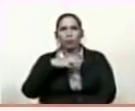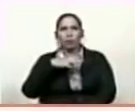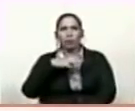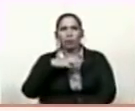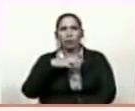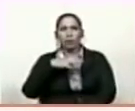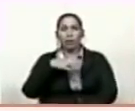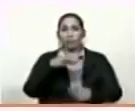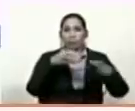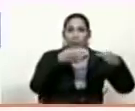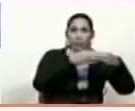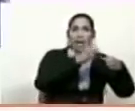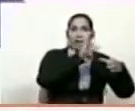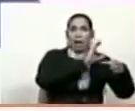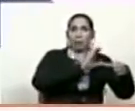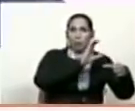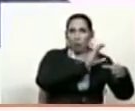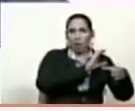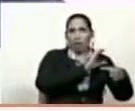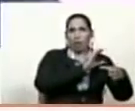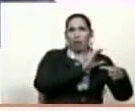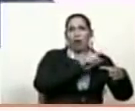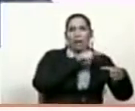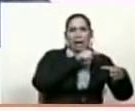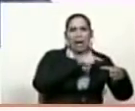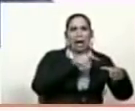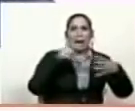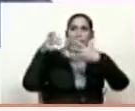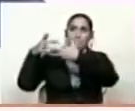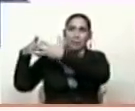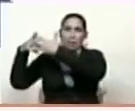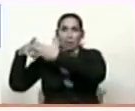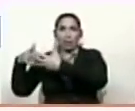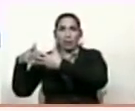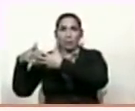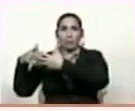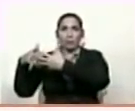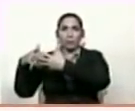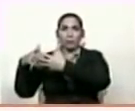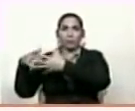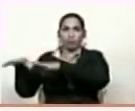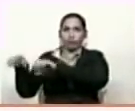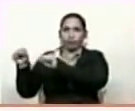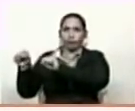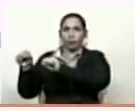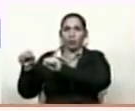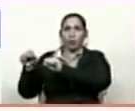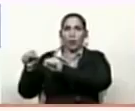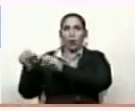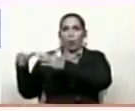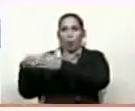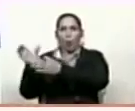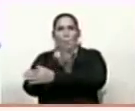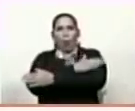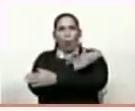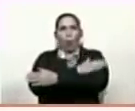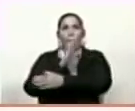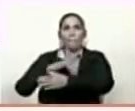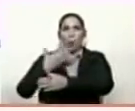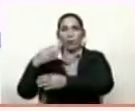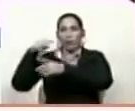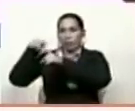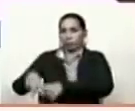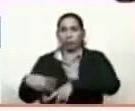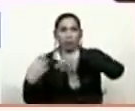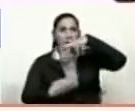la Carmonada hubo la apuesta del imperialismo norteamericano a que los actores nacionales venezolanos podían derrocar a la Revolución